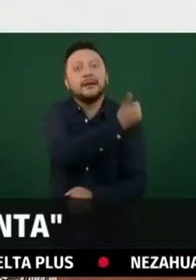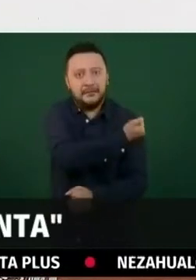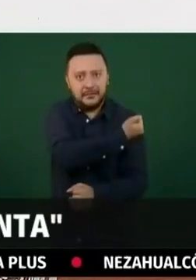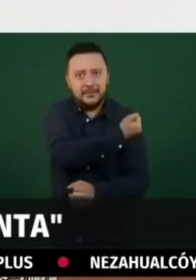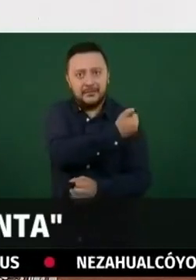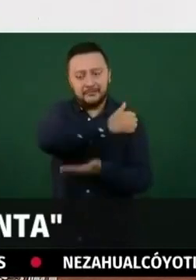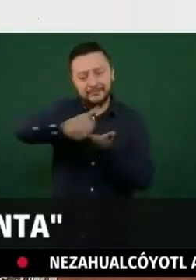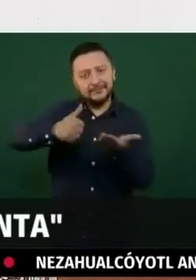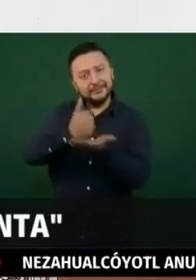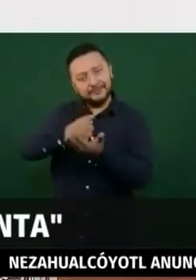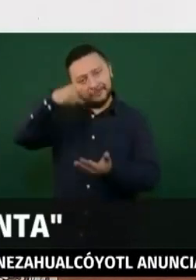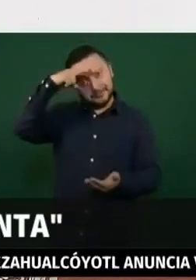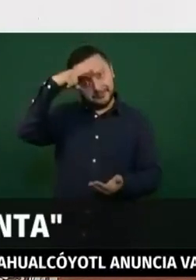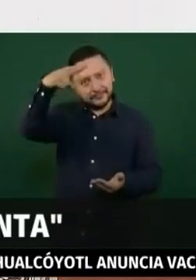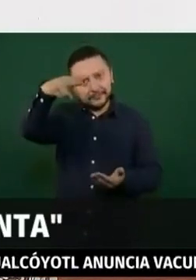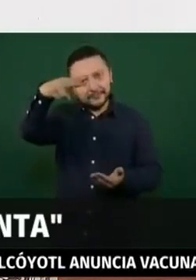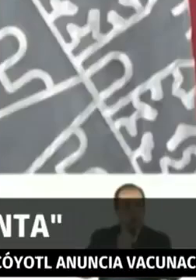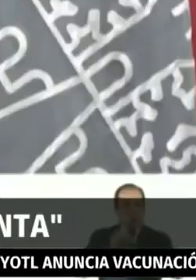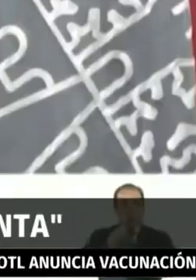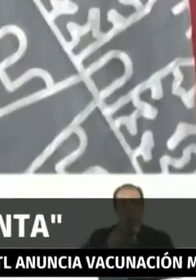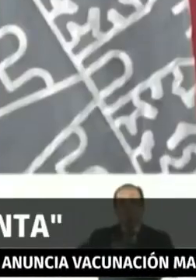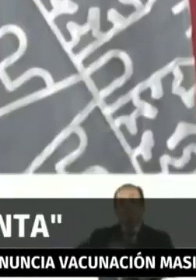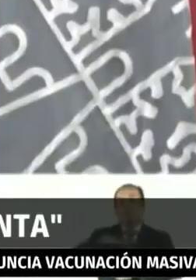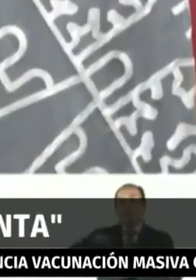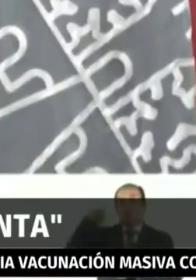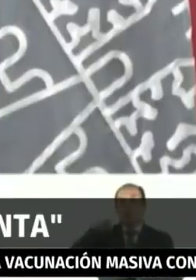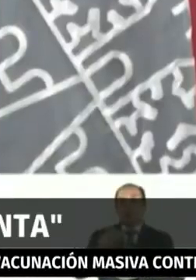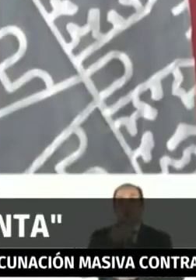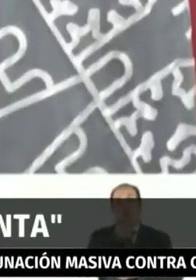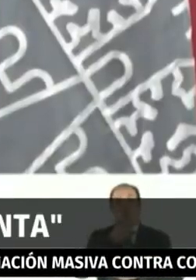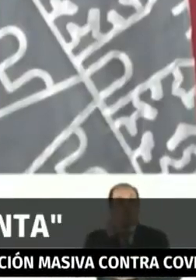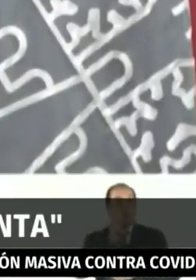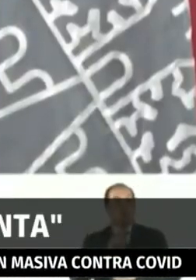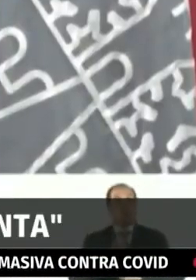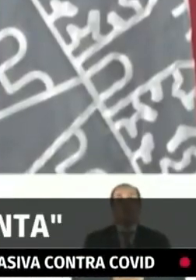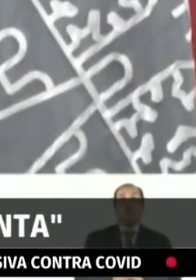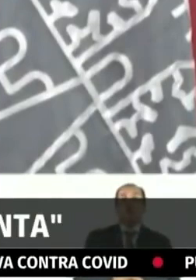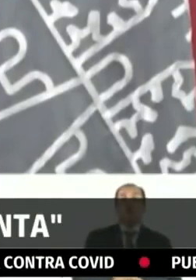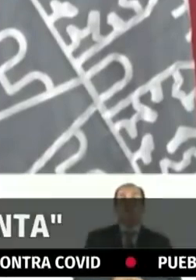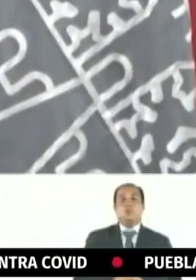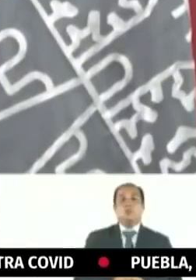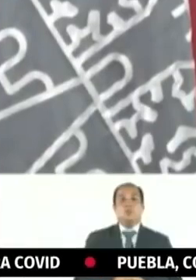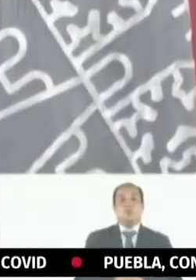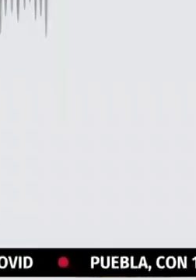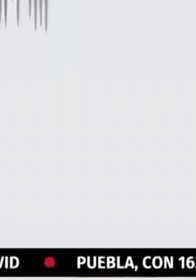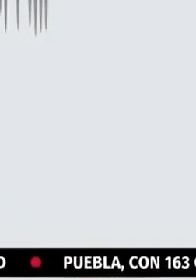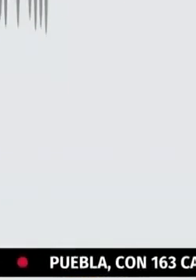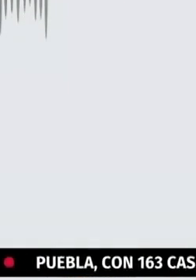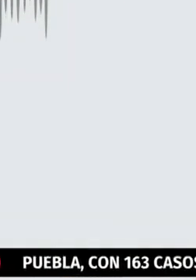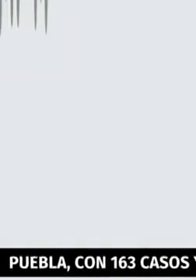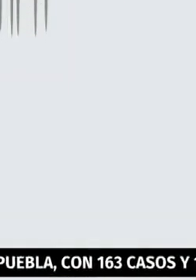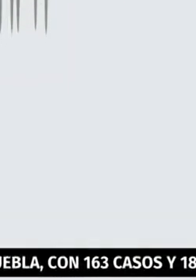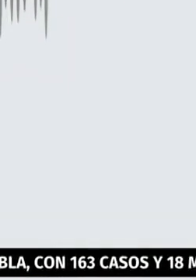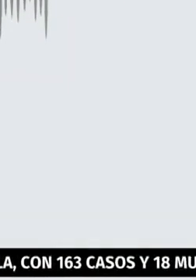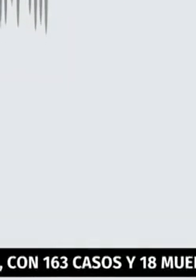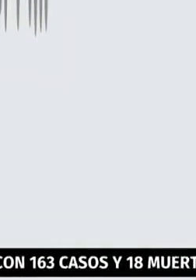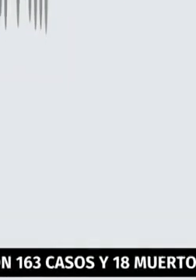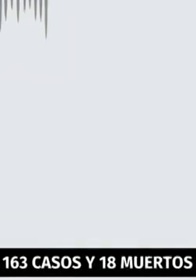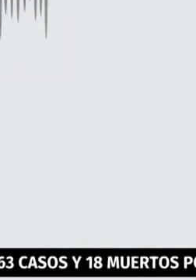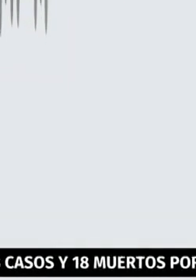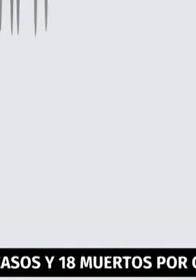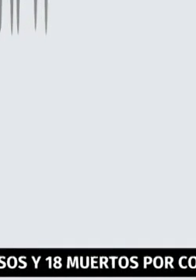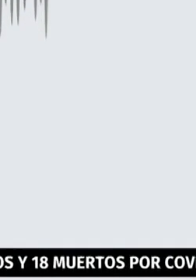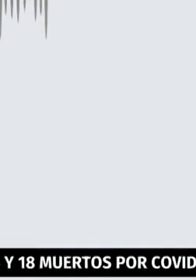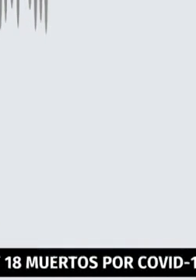también la continuidad de la Cuarta Transformación. Escuchemos cómo lo dijo. Está preparado, pero